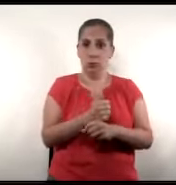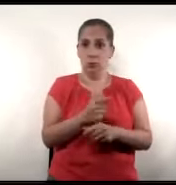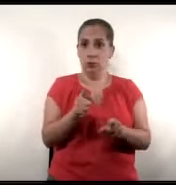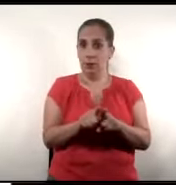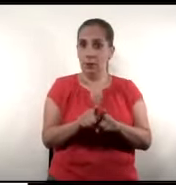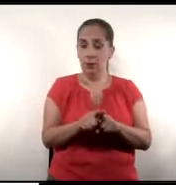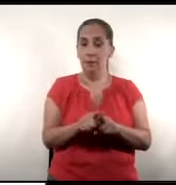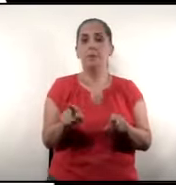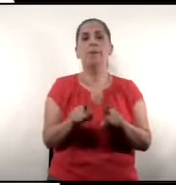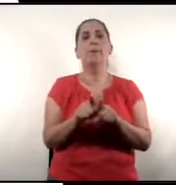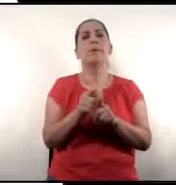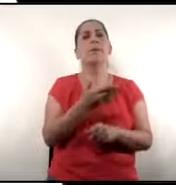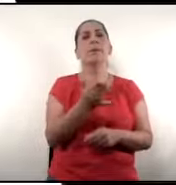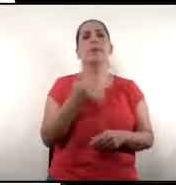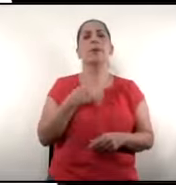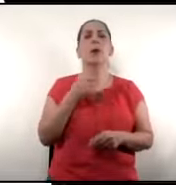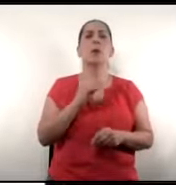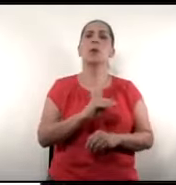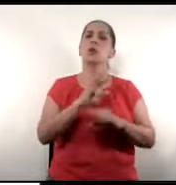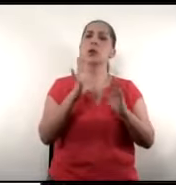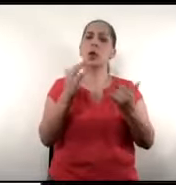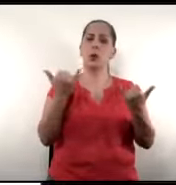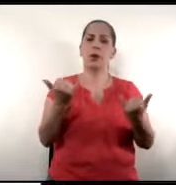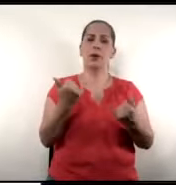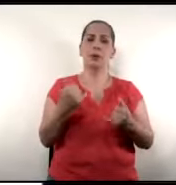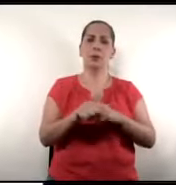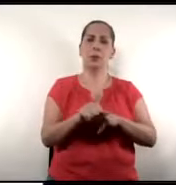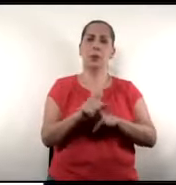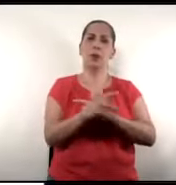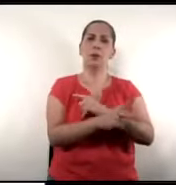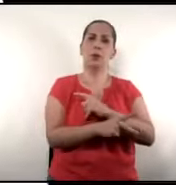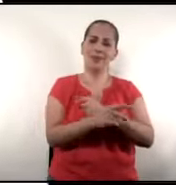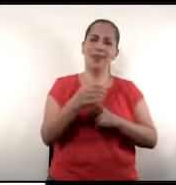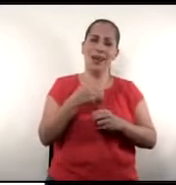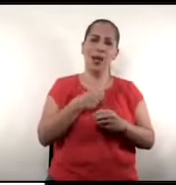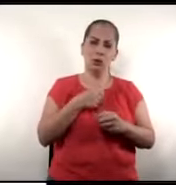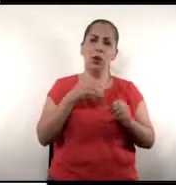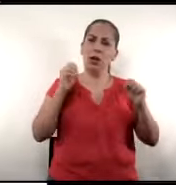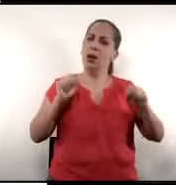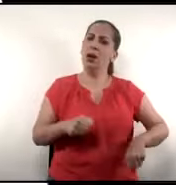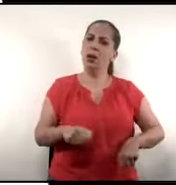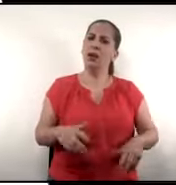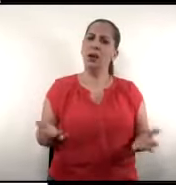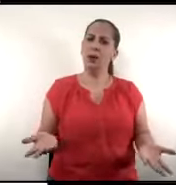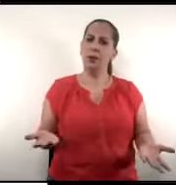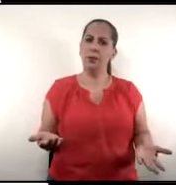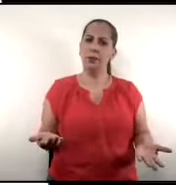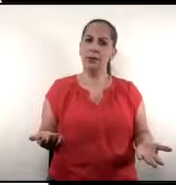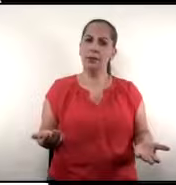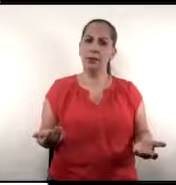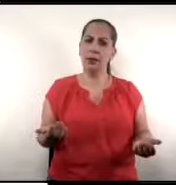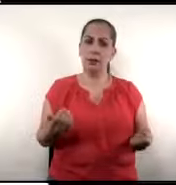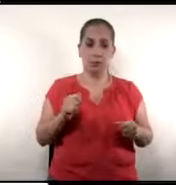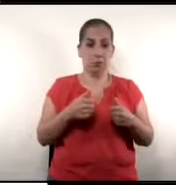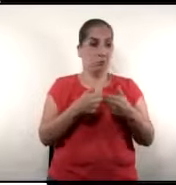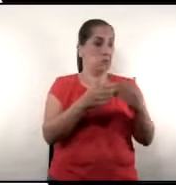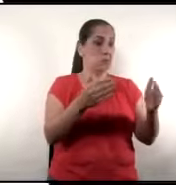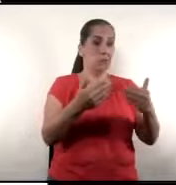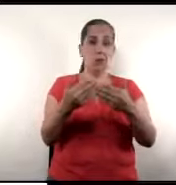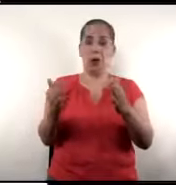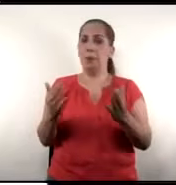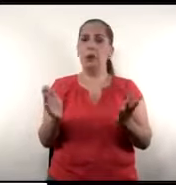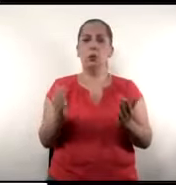estamos claros que en este momento en el país hay una capacidad instalada sobrante y que, aunque se dé la apertura, va a ser